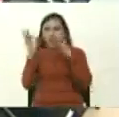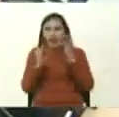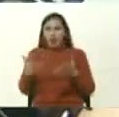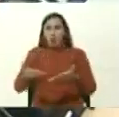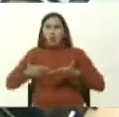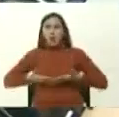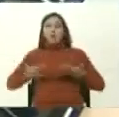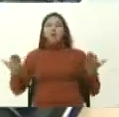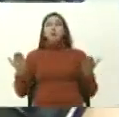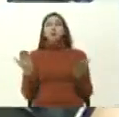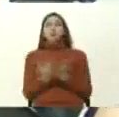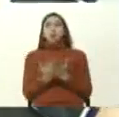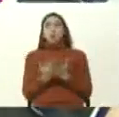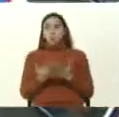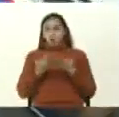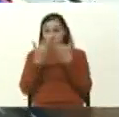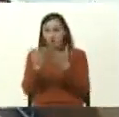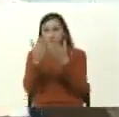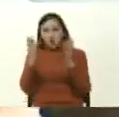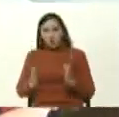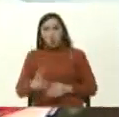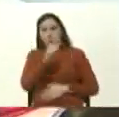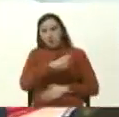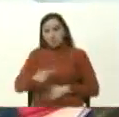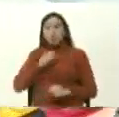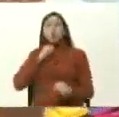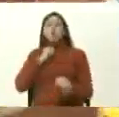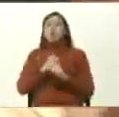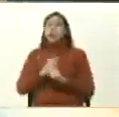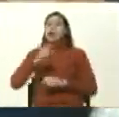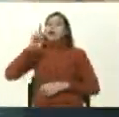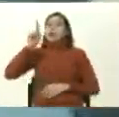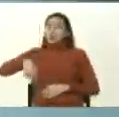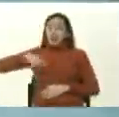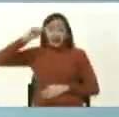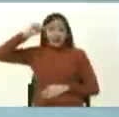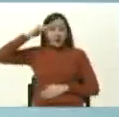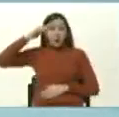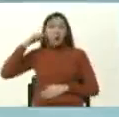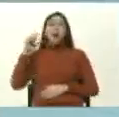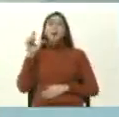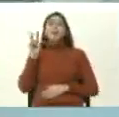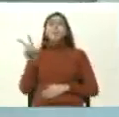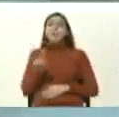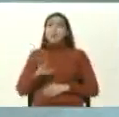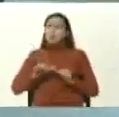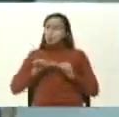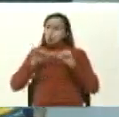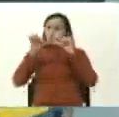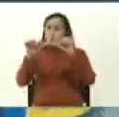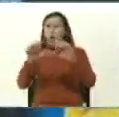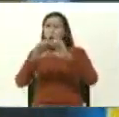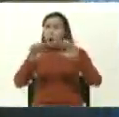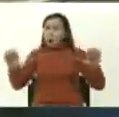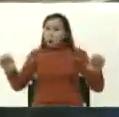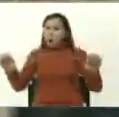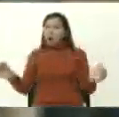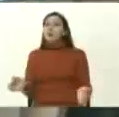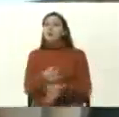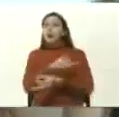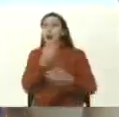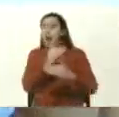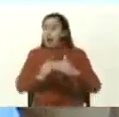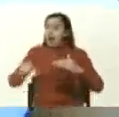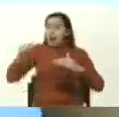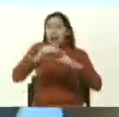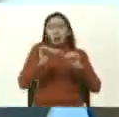le dieron presidente a nuestros estudiantes y al personal. Recuerden que para que un país avance, la educación tiene que estar en alto, así como